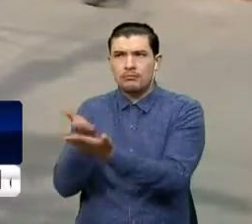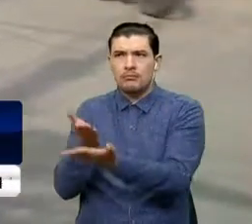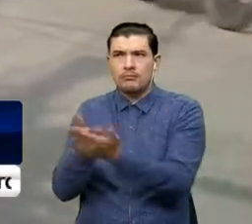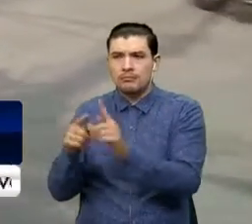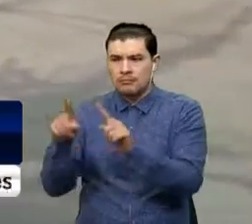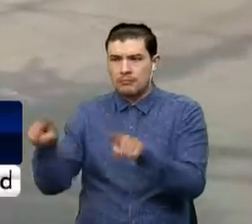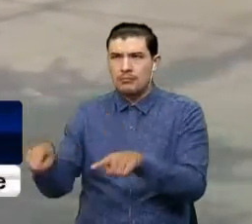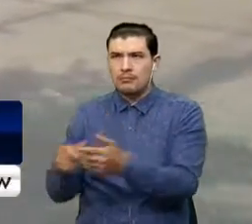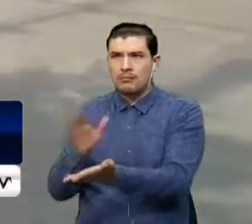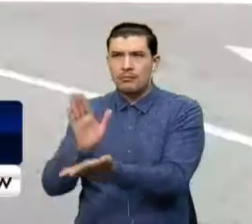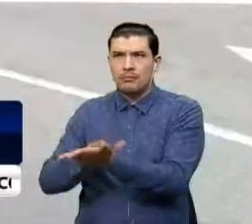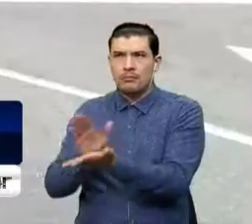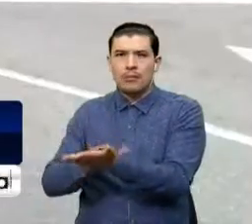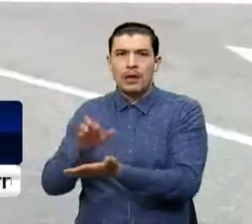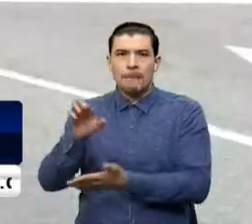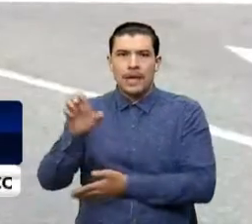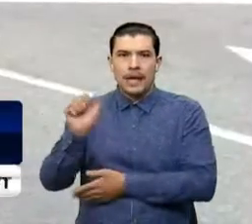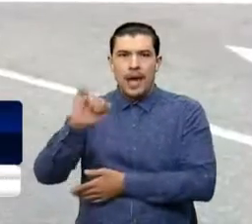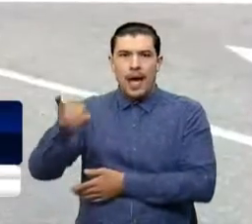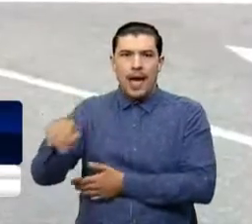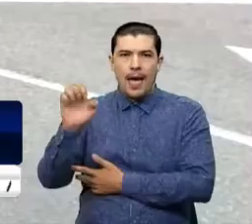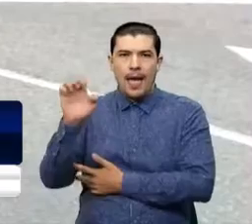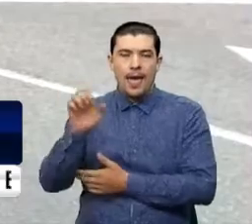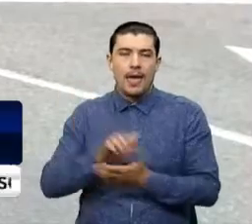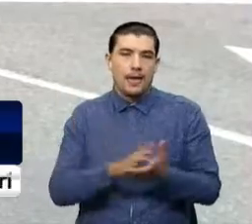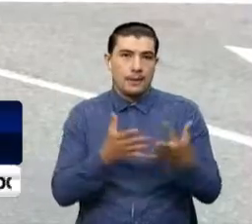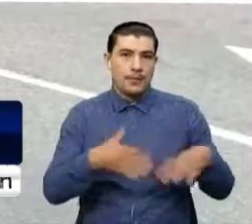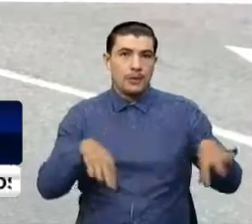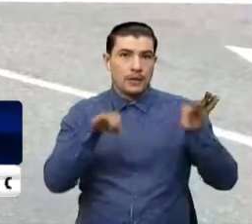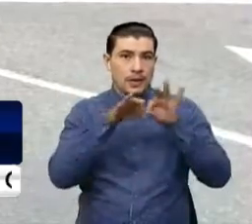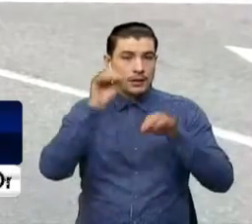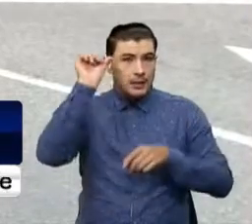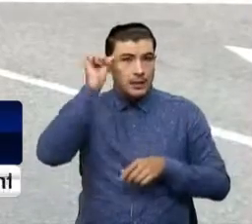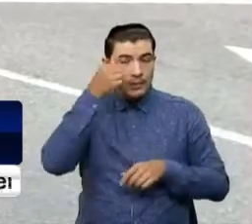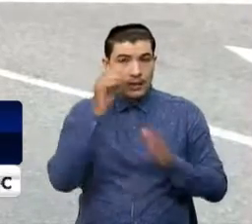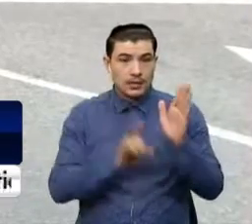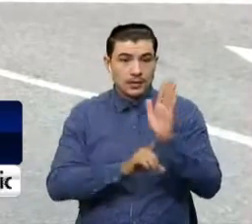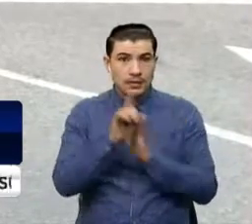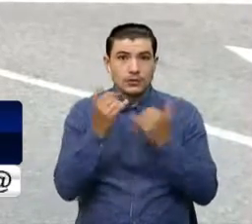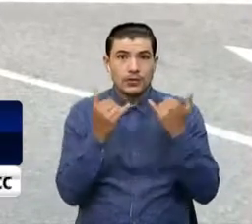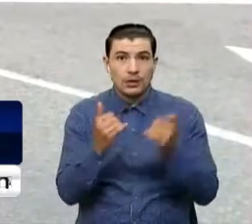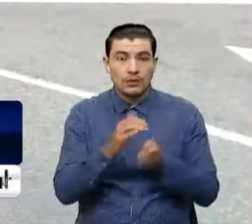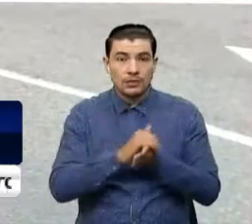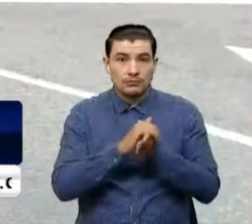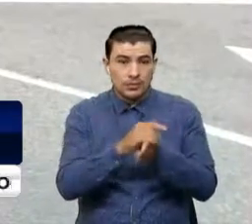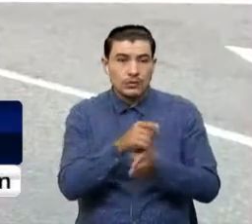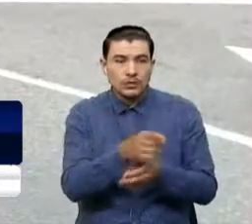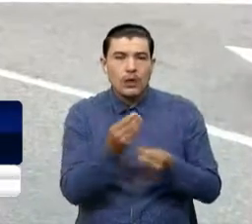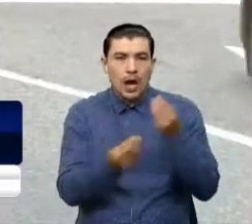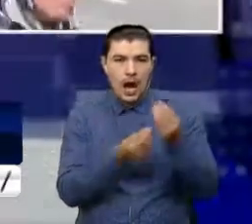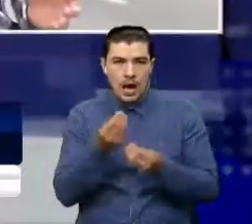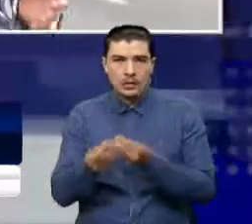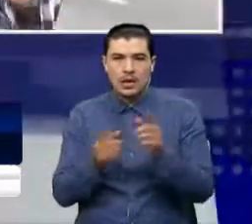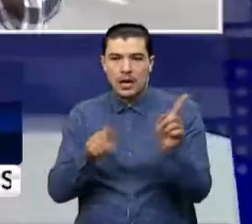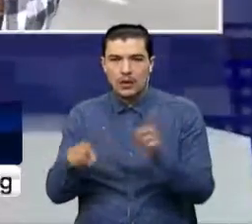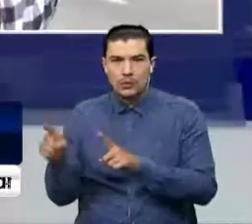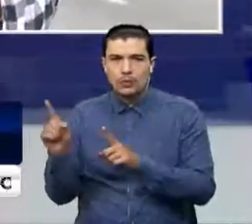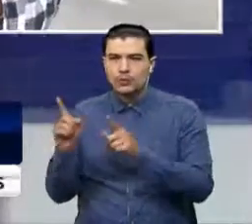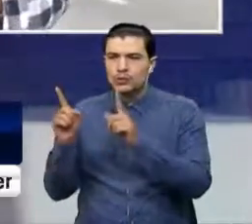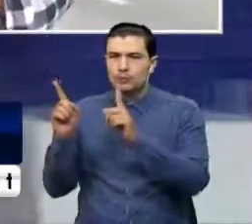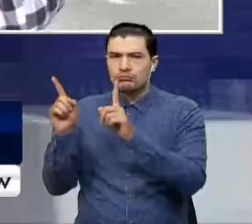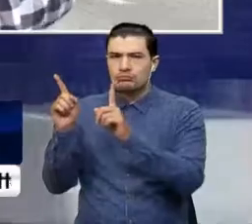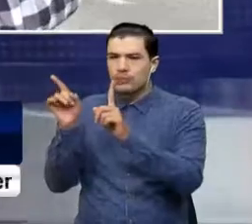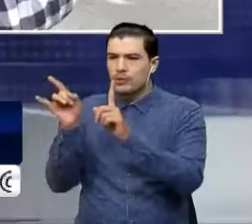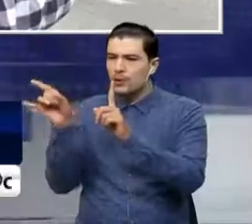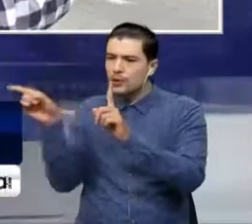con del peaje muy bien es importante recordar que durante el desarrollo de estas medidas se estarán llevando a cabo algunas mediciones de aire y